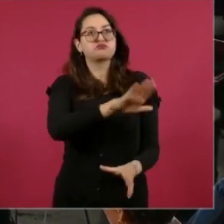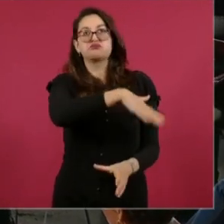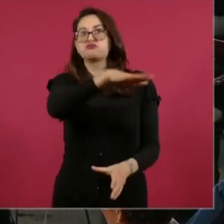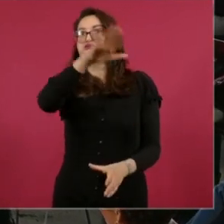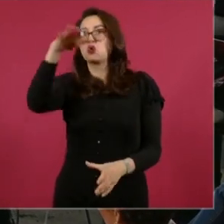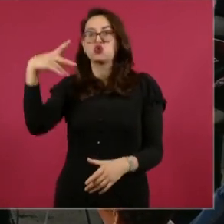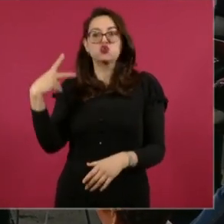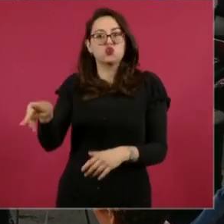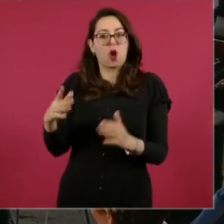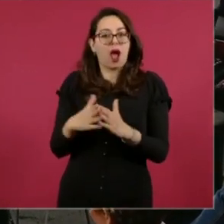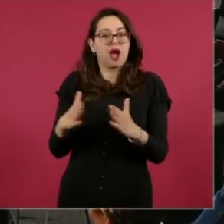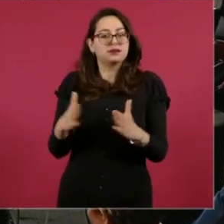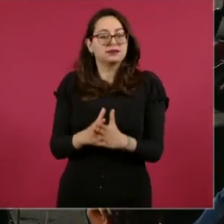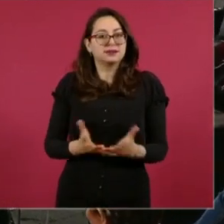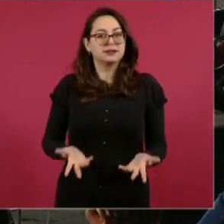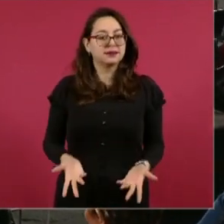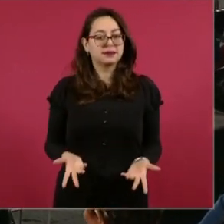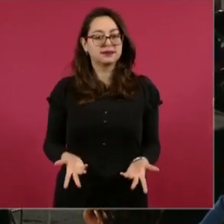casas.